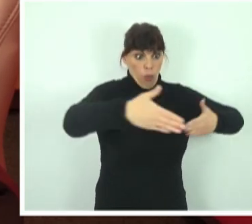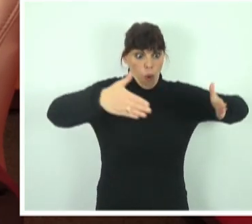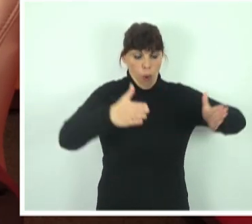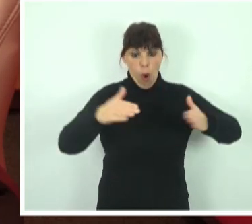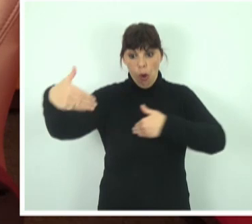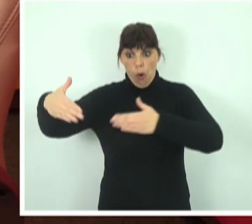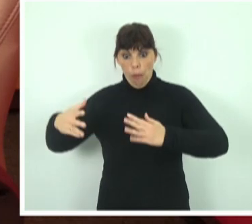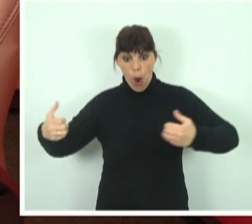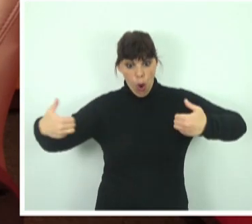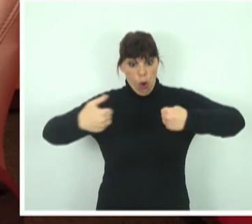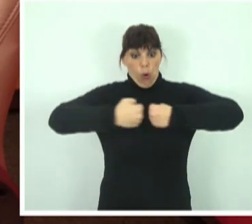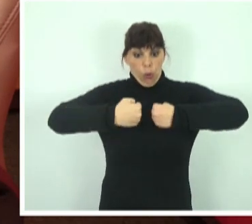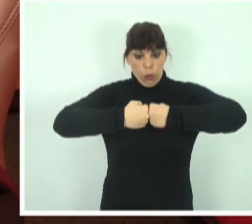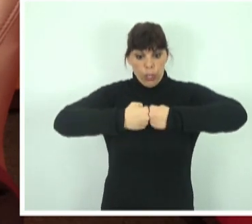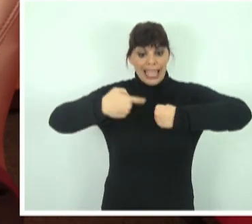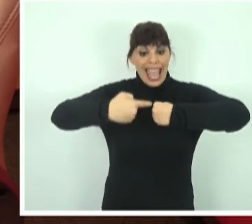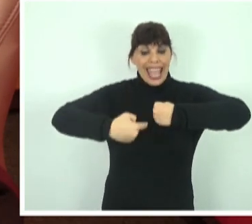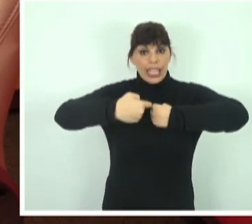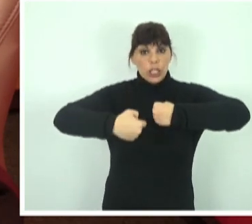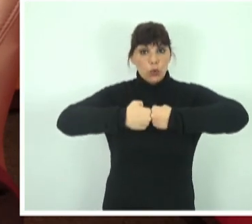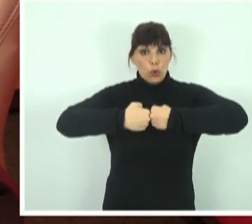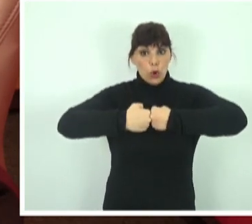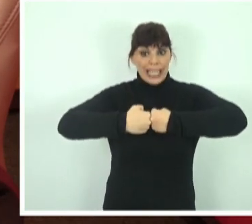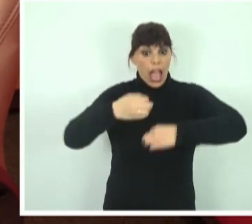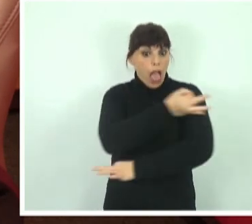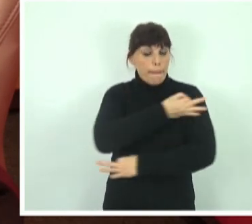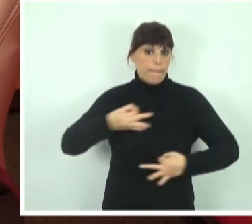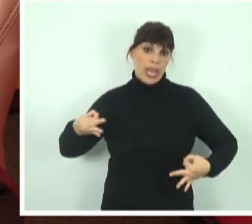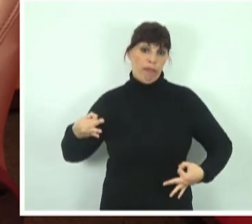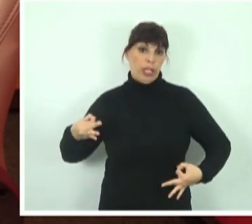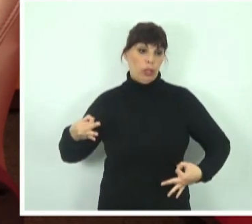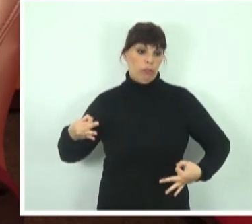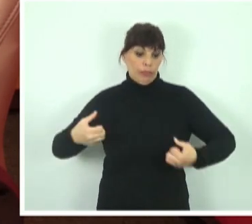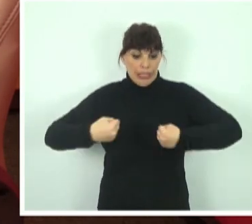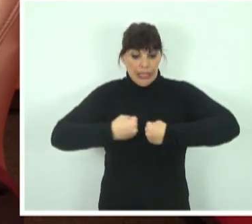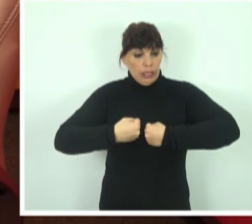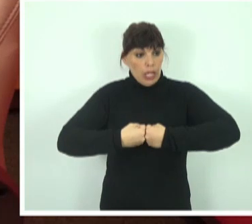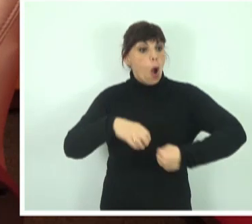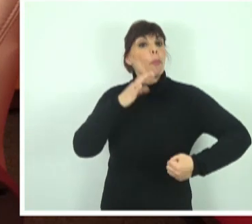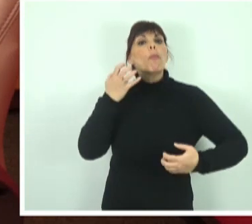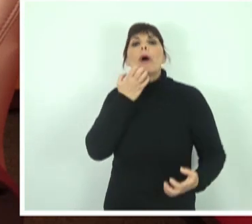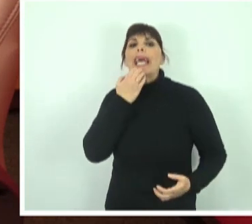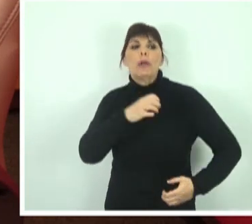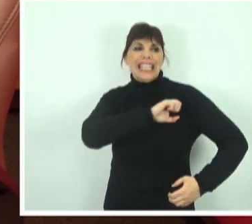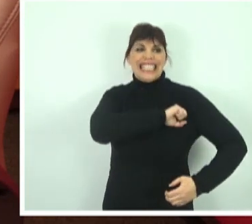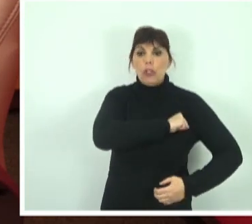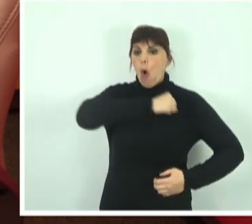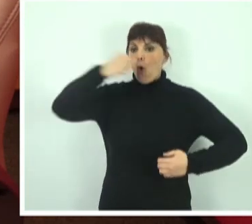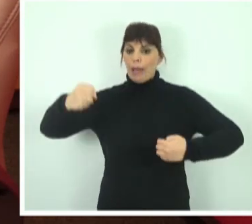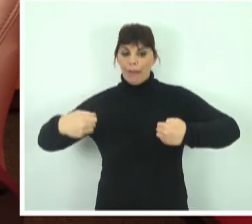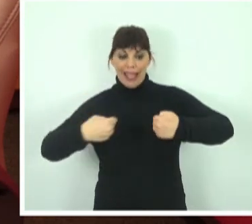dos, que ni incluso la hoja del cuchillo del jefe de